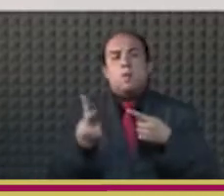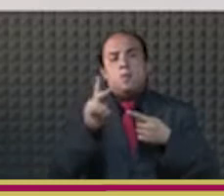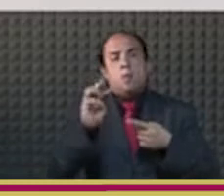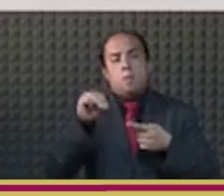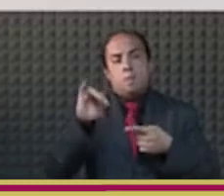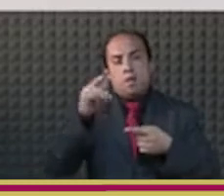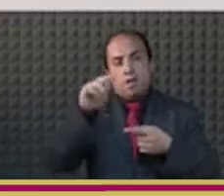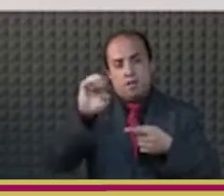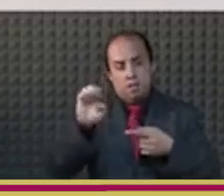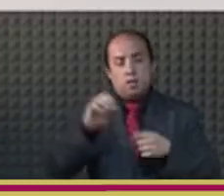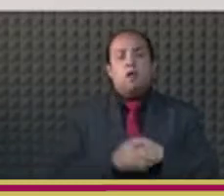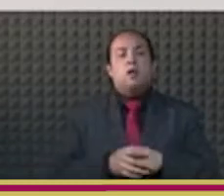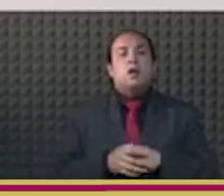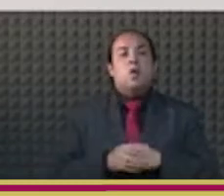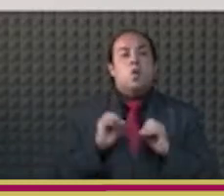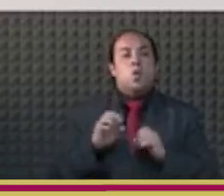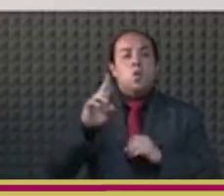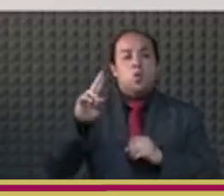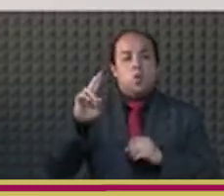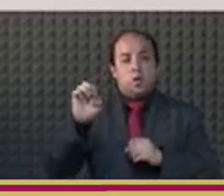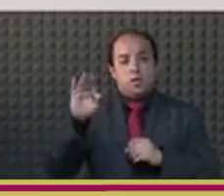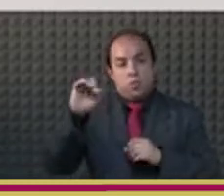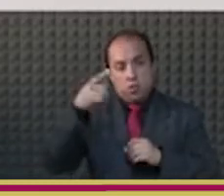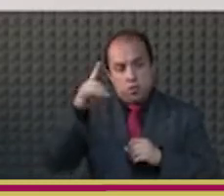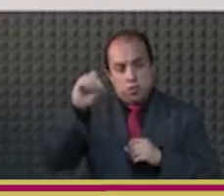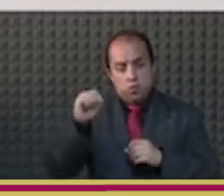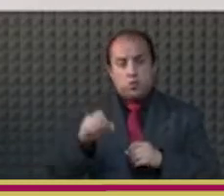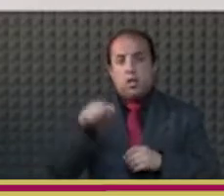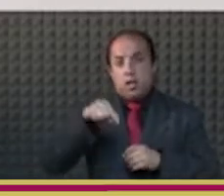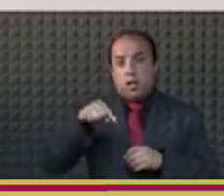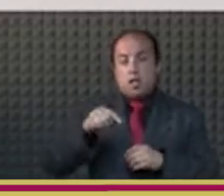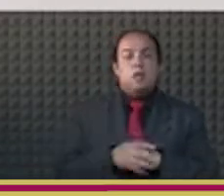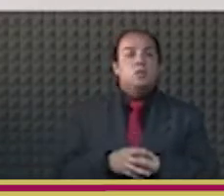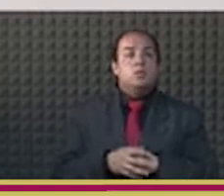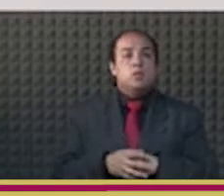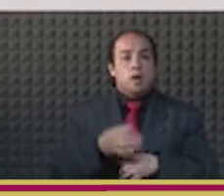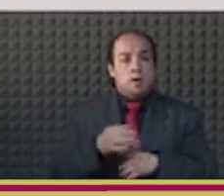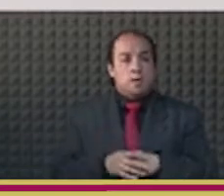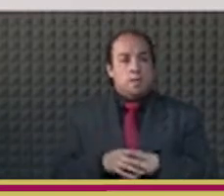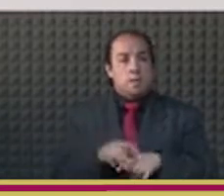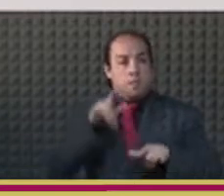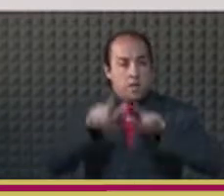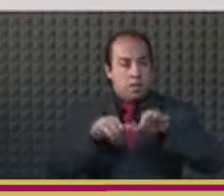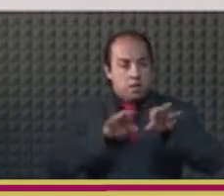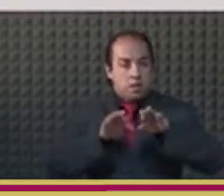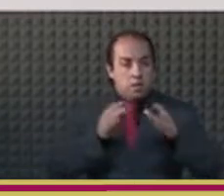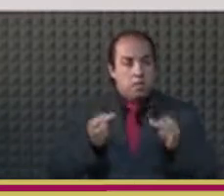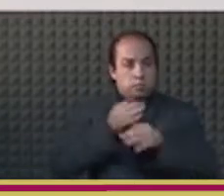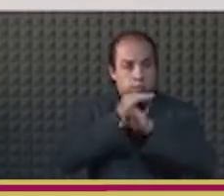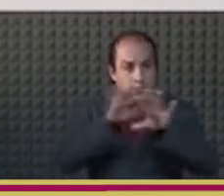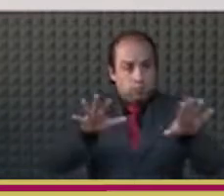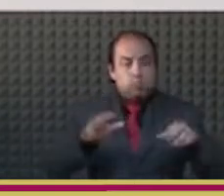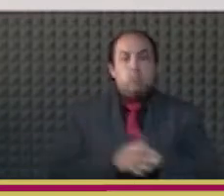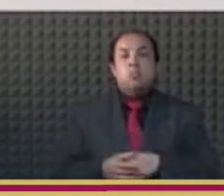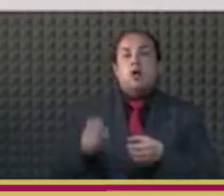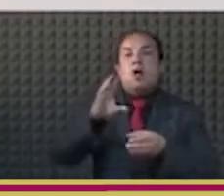migrante, refugiados, solicitantes de asilo. En suma, es una feria de empleo que promueve la inclusión laboral.